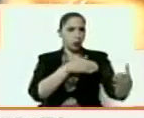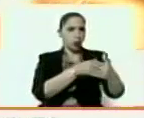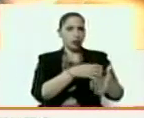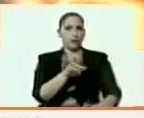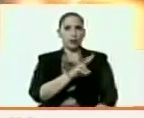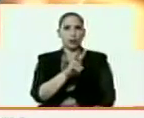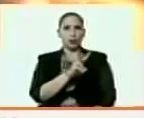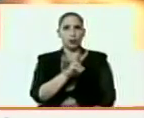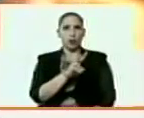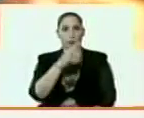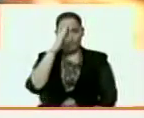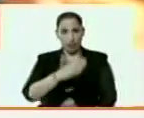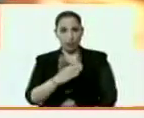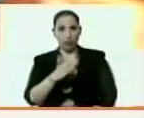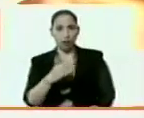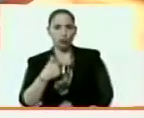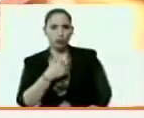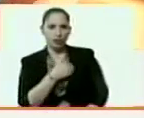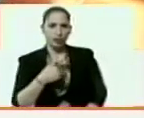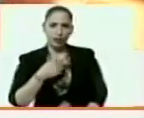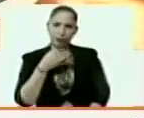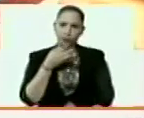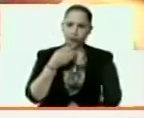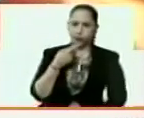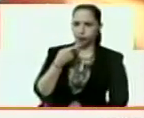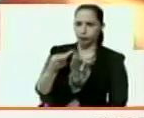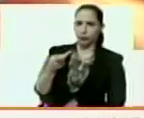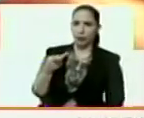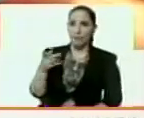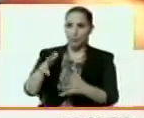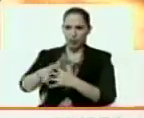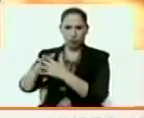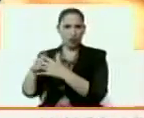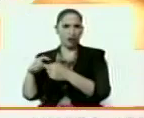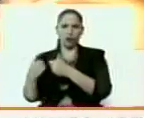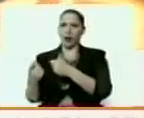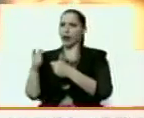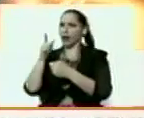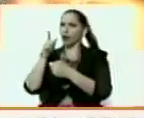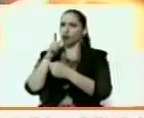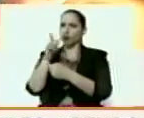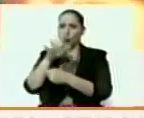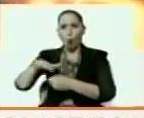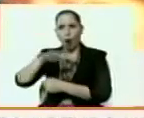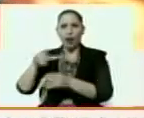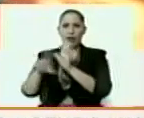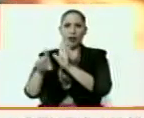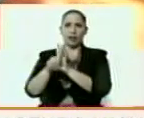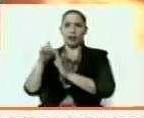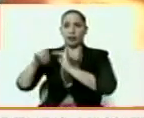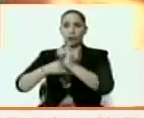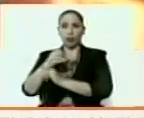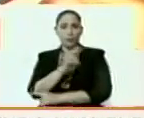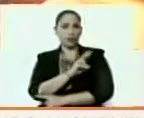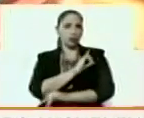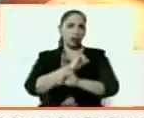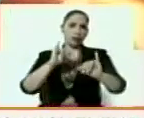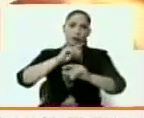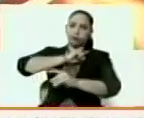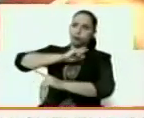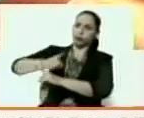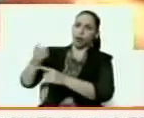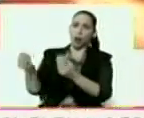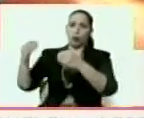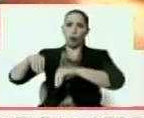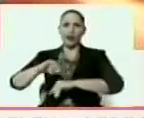Venezuela desde el punto de vista militar. Por eso quiero un comentario tuyo al respecto. Estados Unidos está fuera de toda legalidad internacional, Maripili. Venezuela ya había denunciado este tratado, un